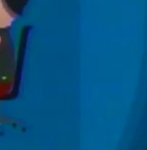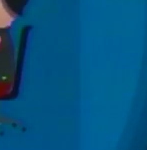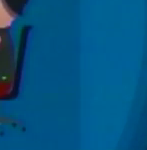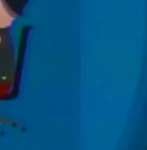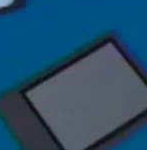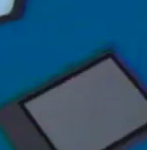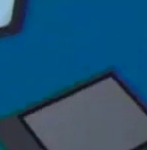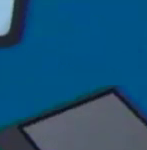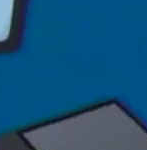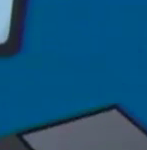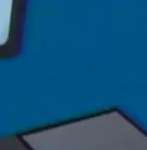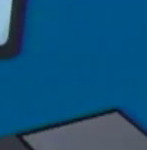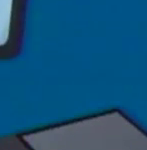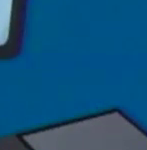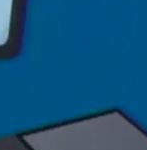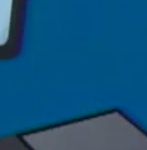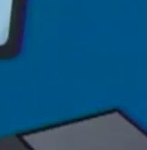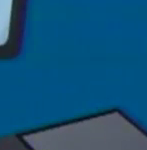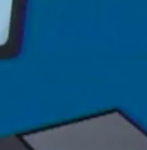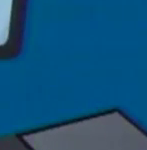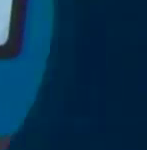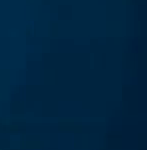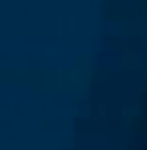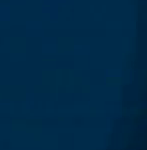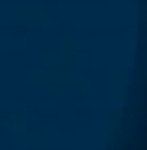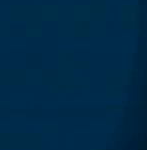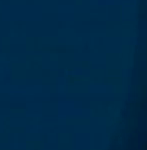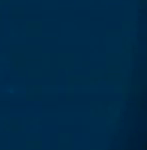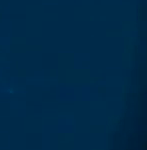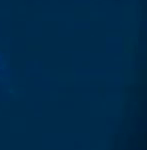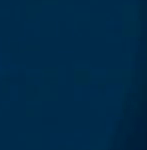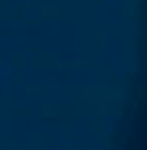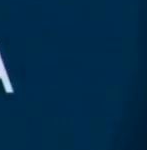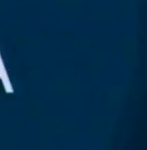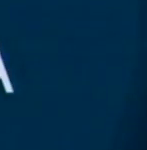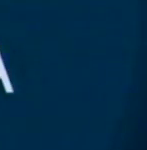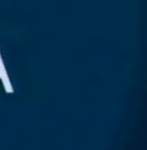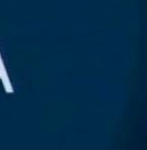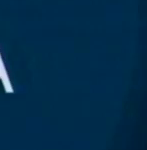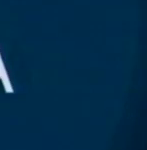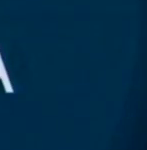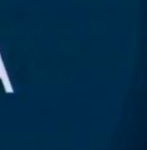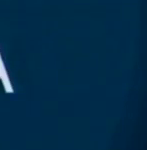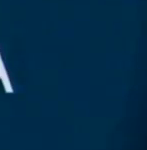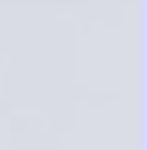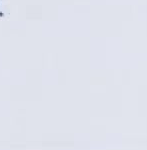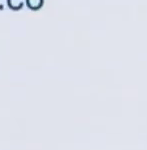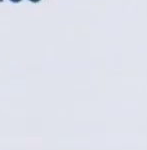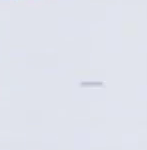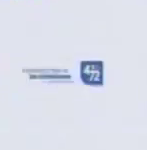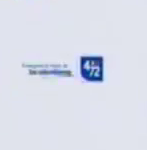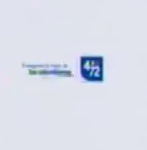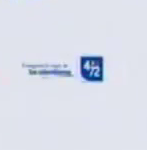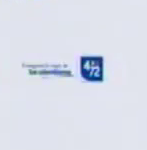dirección física para formularios y compras en internet. Con el código postal, el progreso no tiene pierde.